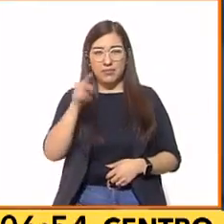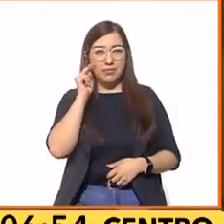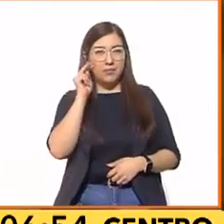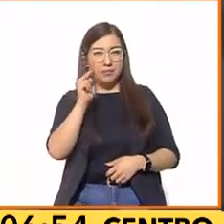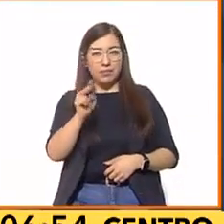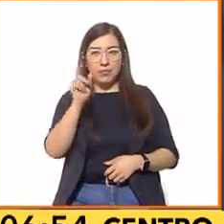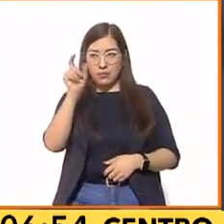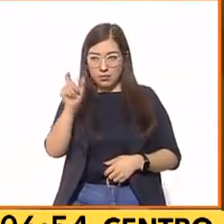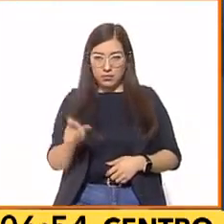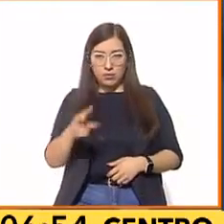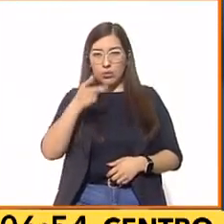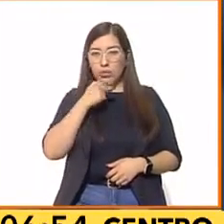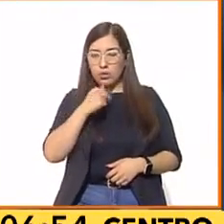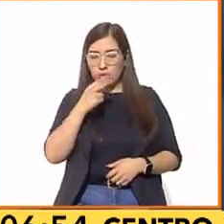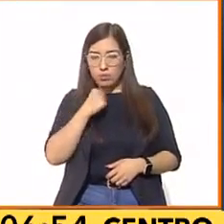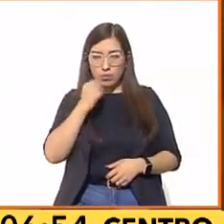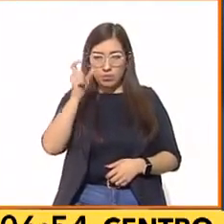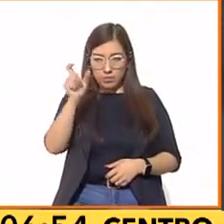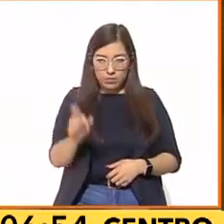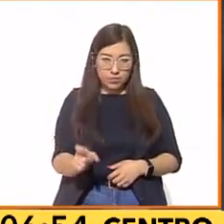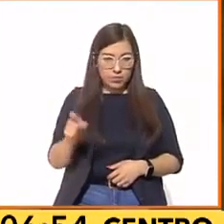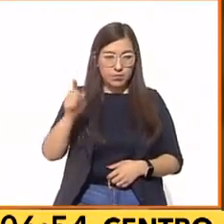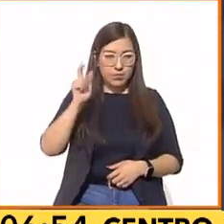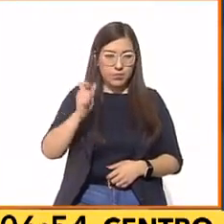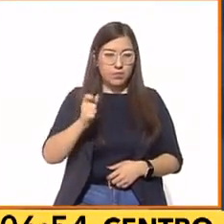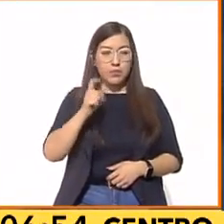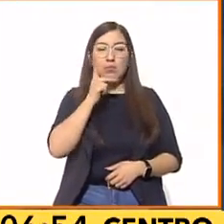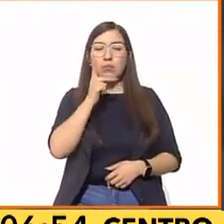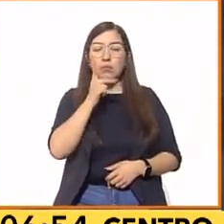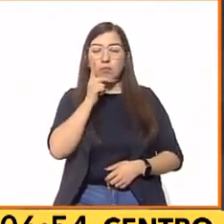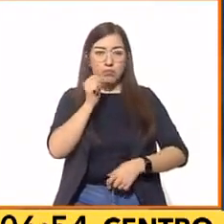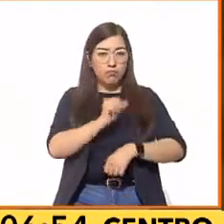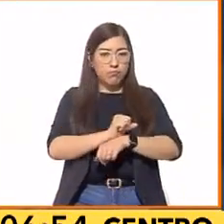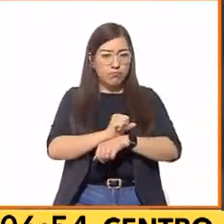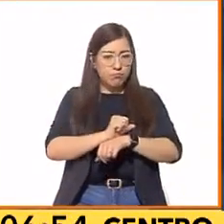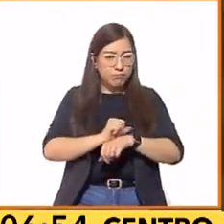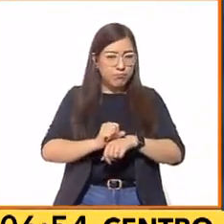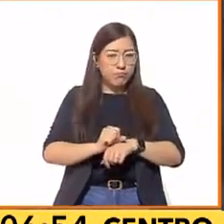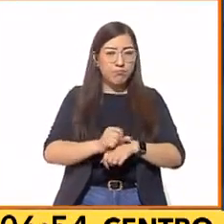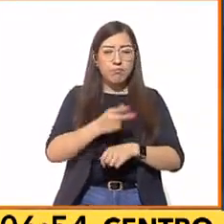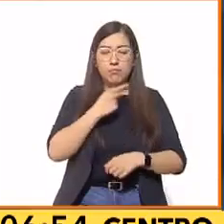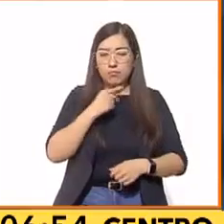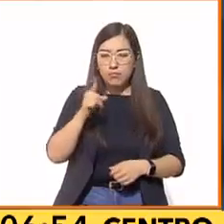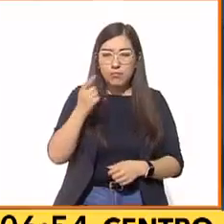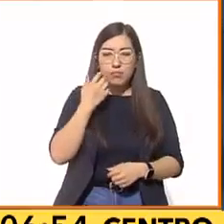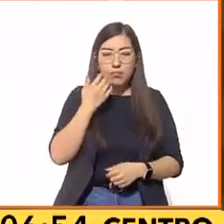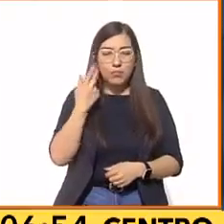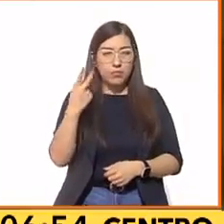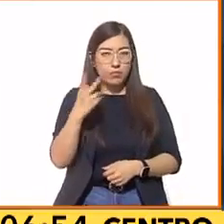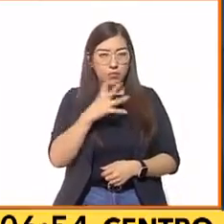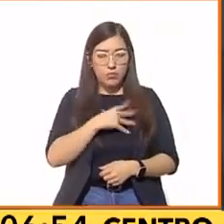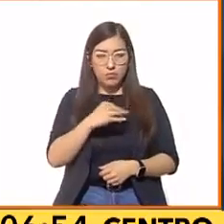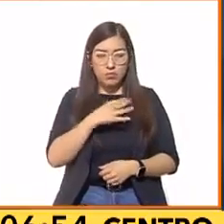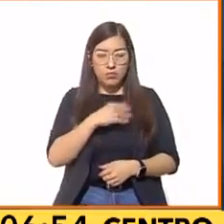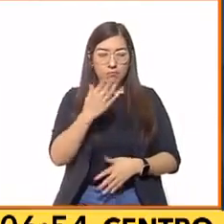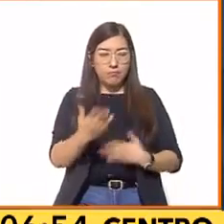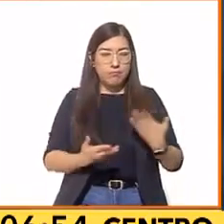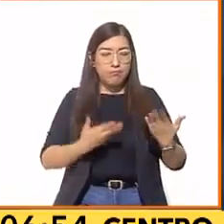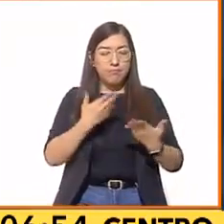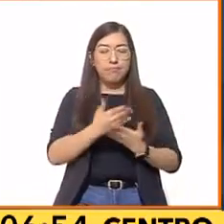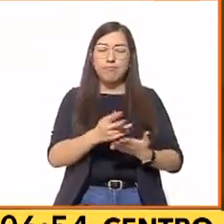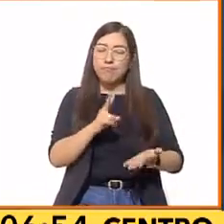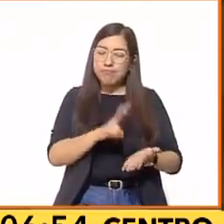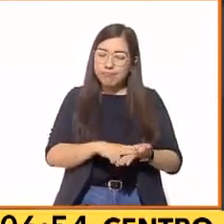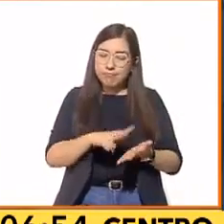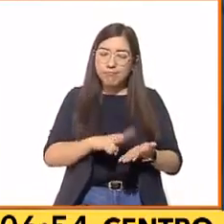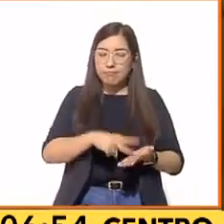ser humano, al padre sensible que está tratando de transmitir a sus hijos estos valores de amor a